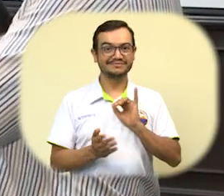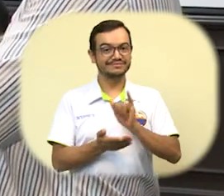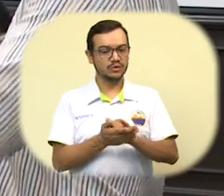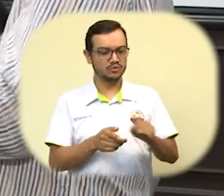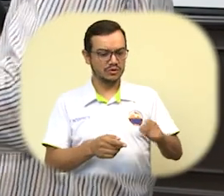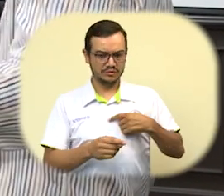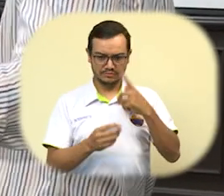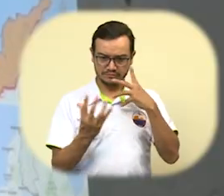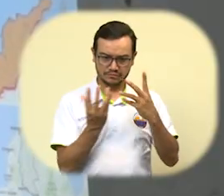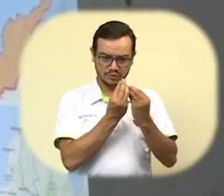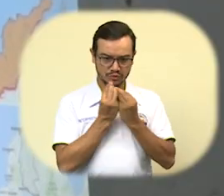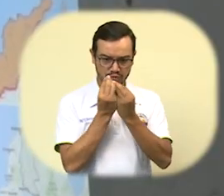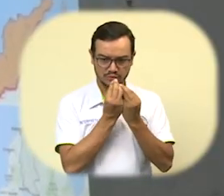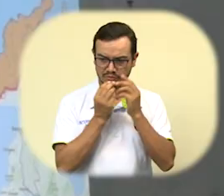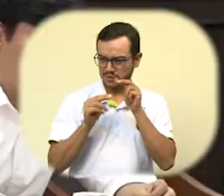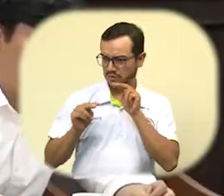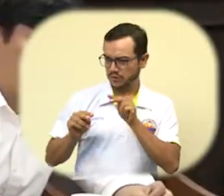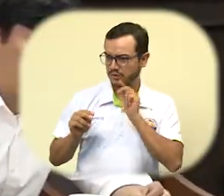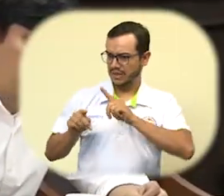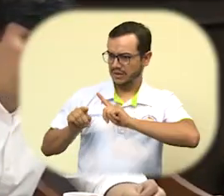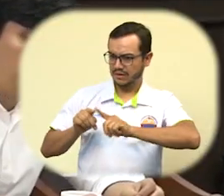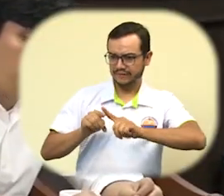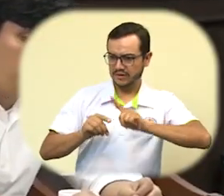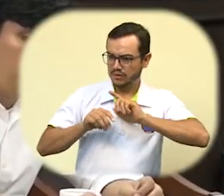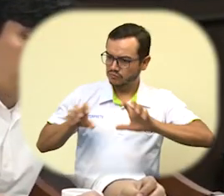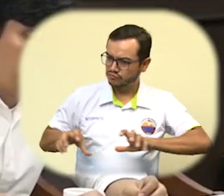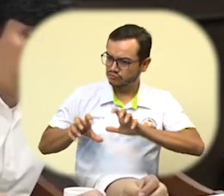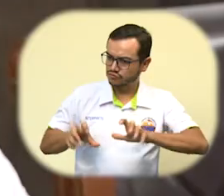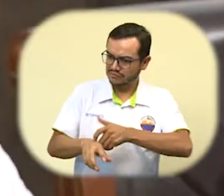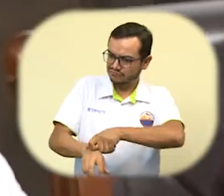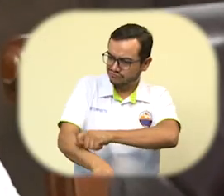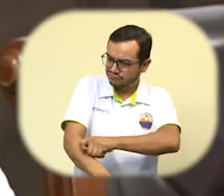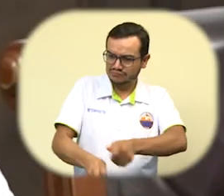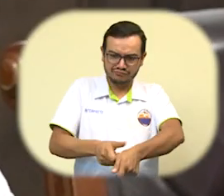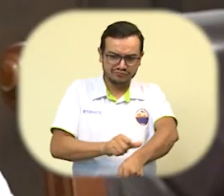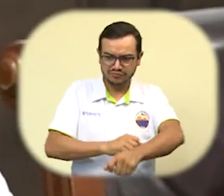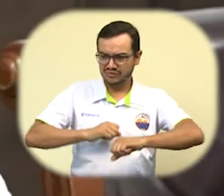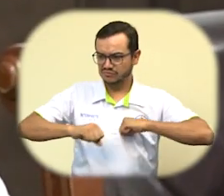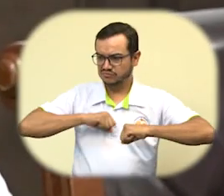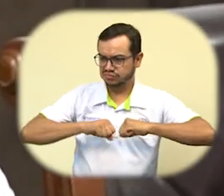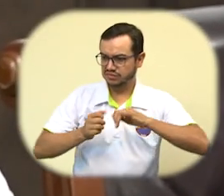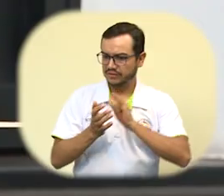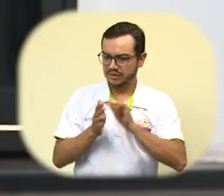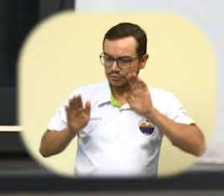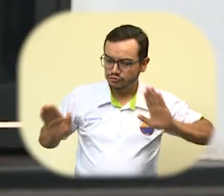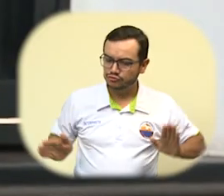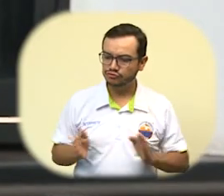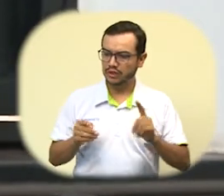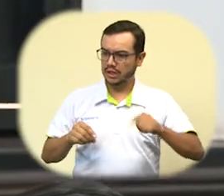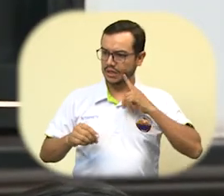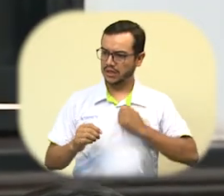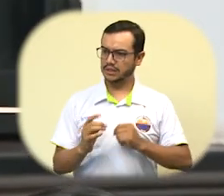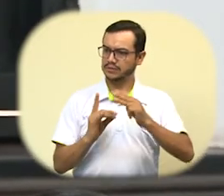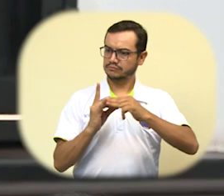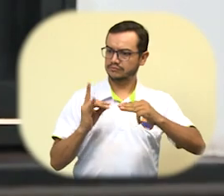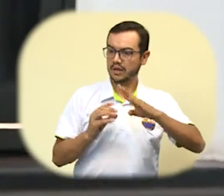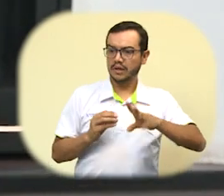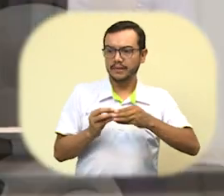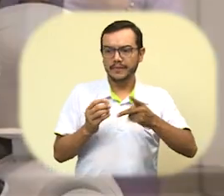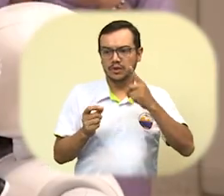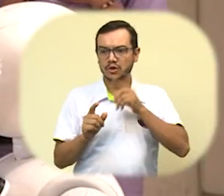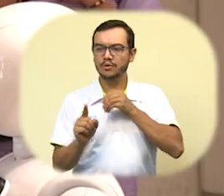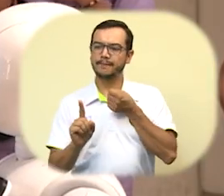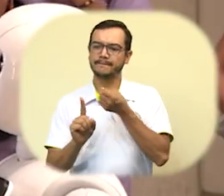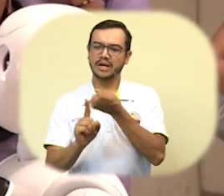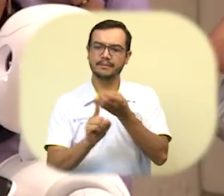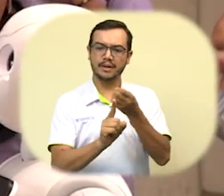Consejeros reconoció el esfuerzo que se ha realizado desde las diferentes esferas para garantizar la transformación en el quehacer institucional y generar impactos en